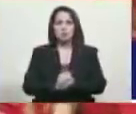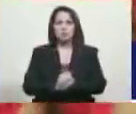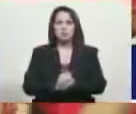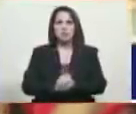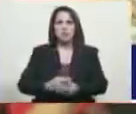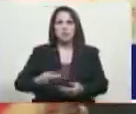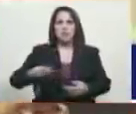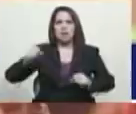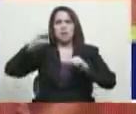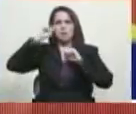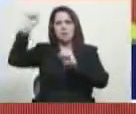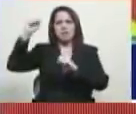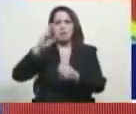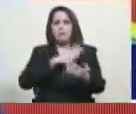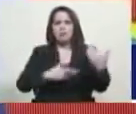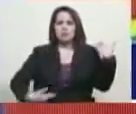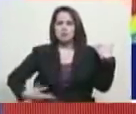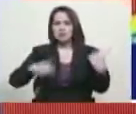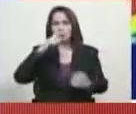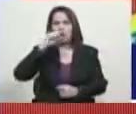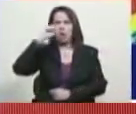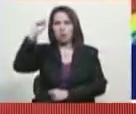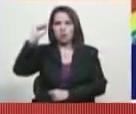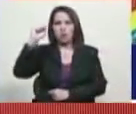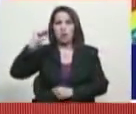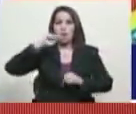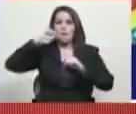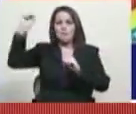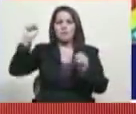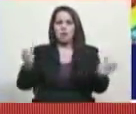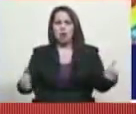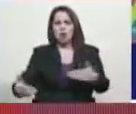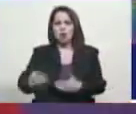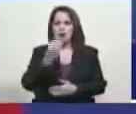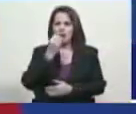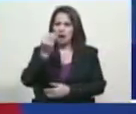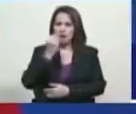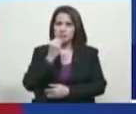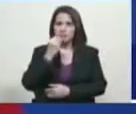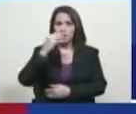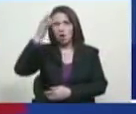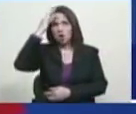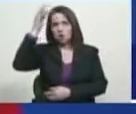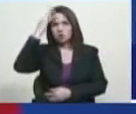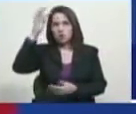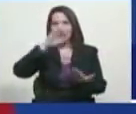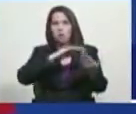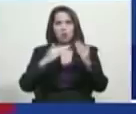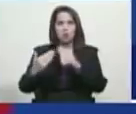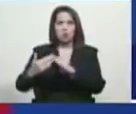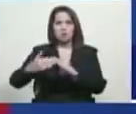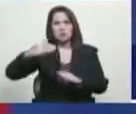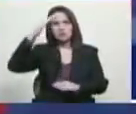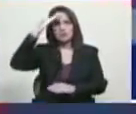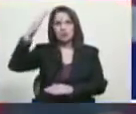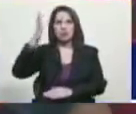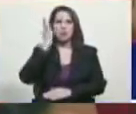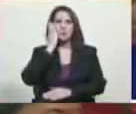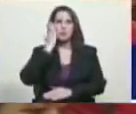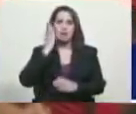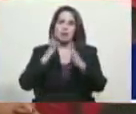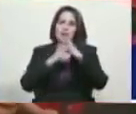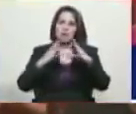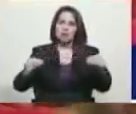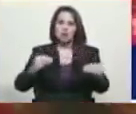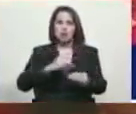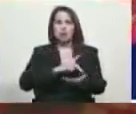presidente Nicolás Maduro! ¡Viva los CLAS! ¡Viva los consejos comunales! Un saludo a mi madre y a todas las que